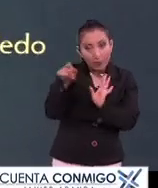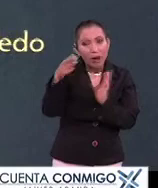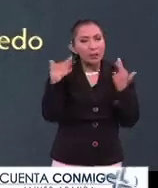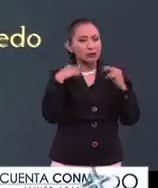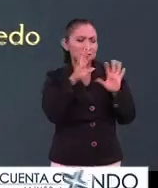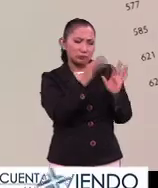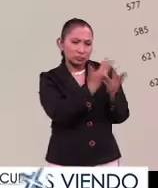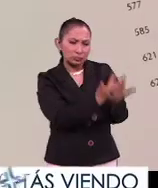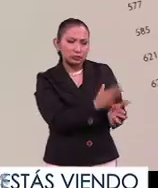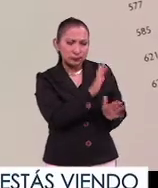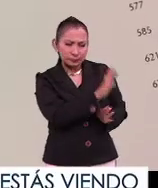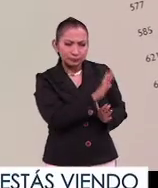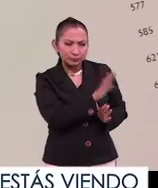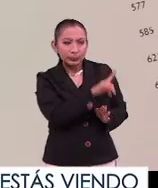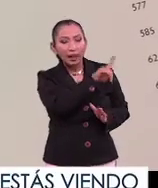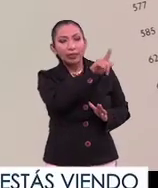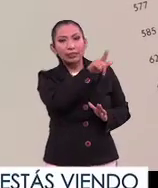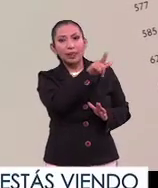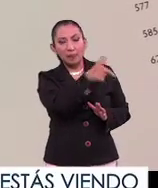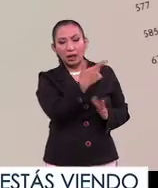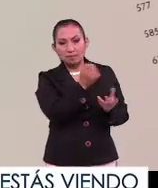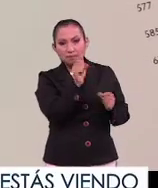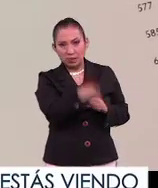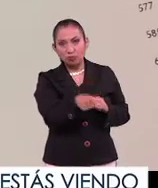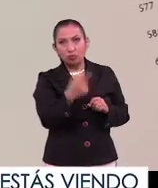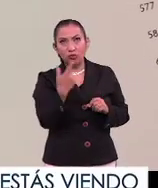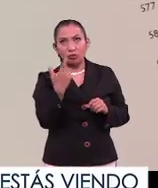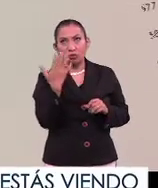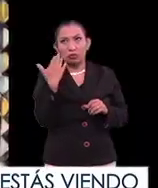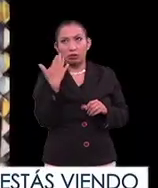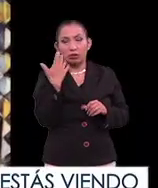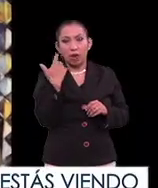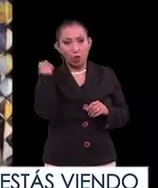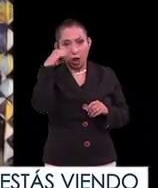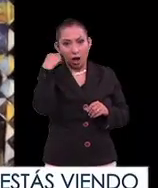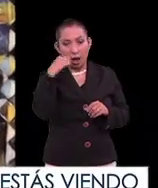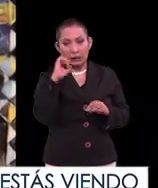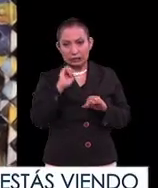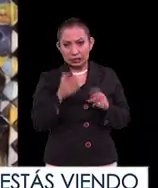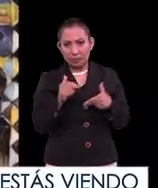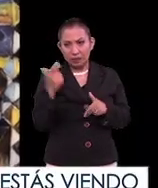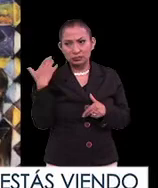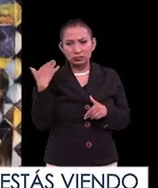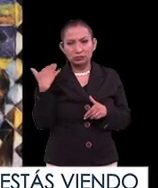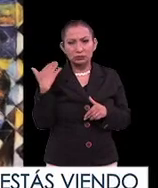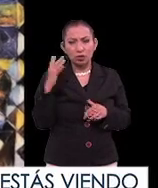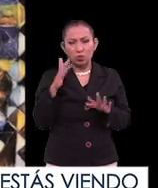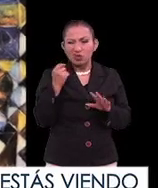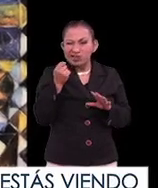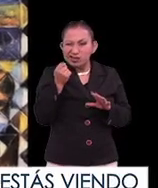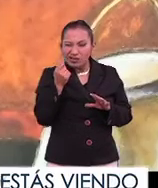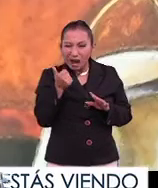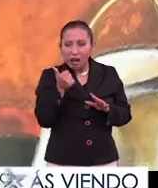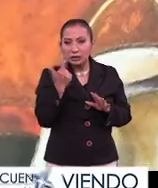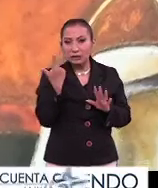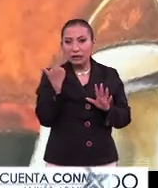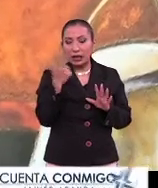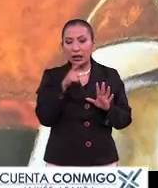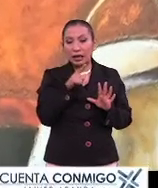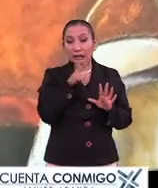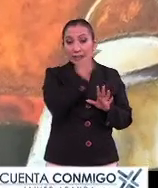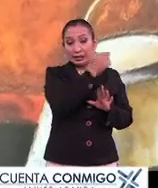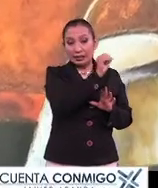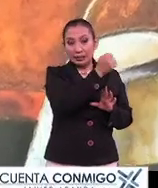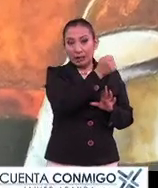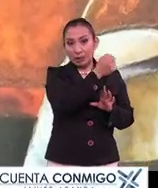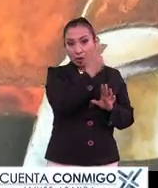pidió un espacio después justamente ya en Oaxaca y Chiapas hace casi, fue el 7 de